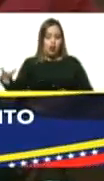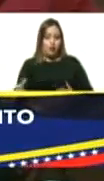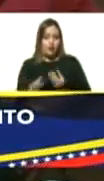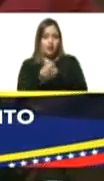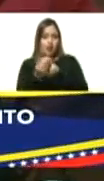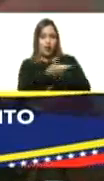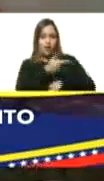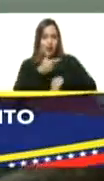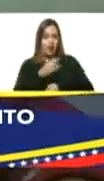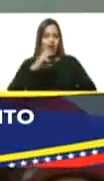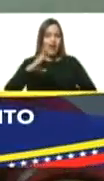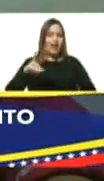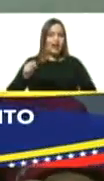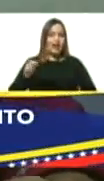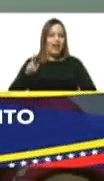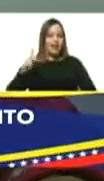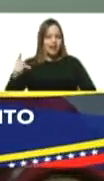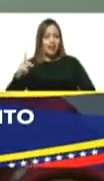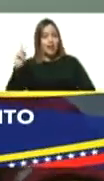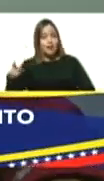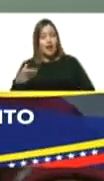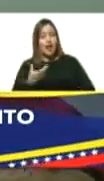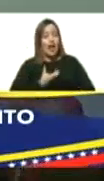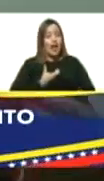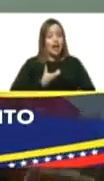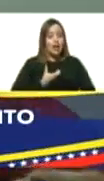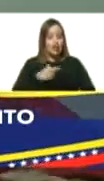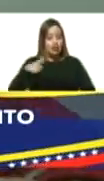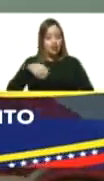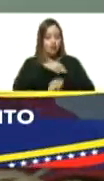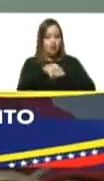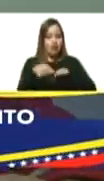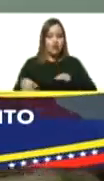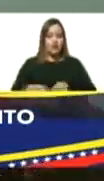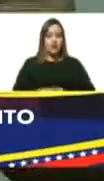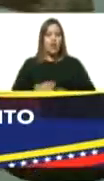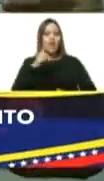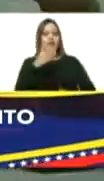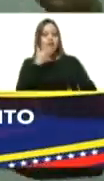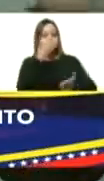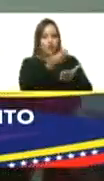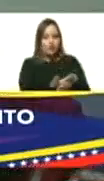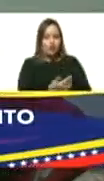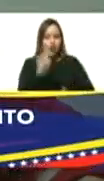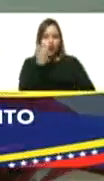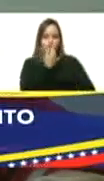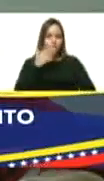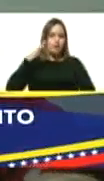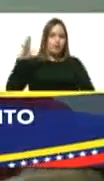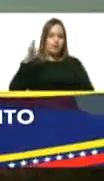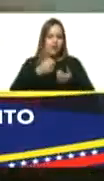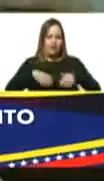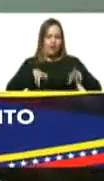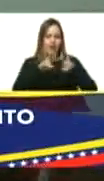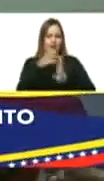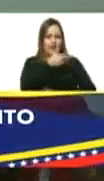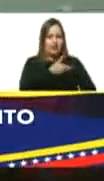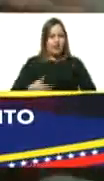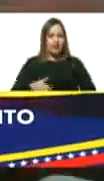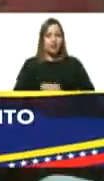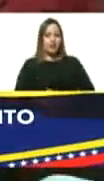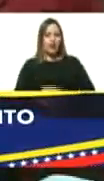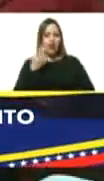Víctor Clark, nuestro alcalde de Carihuana, Abel Petit, y además de agradecerle por su compromiso moral, señor presidente, un